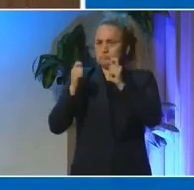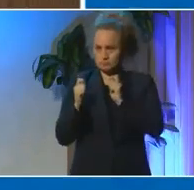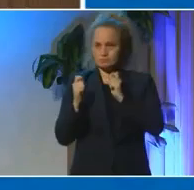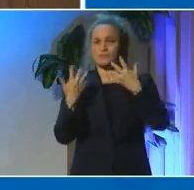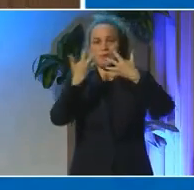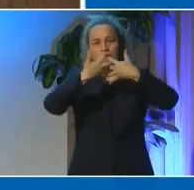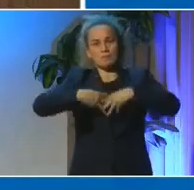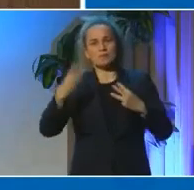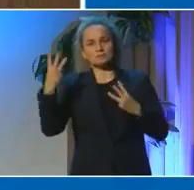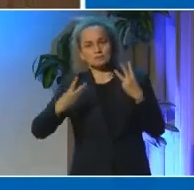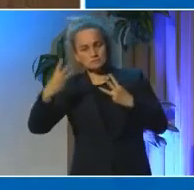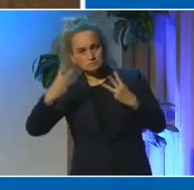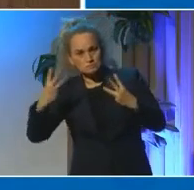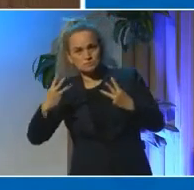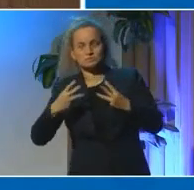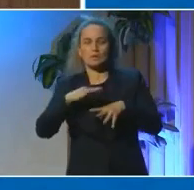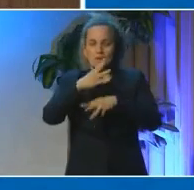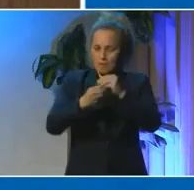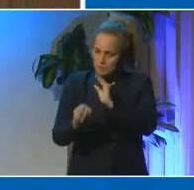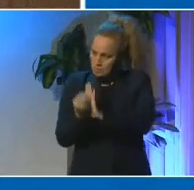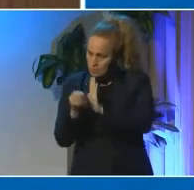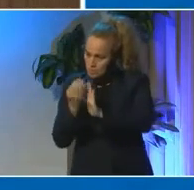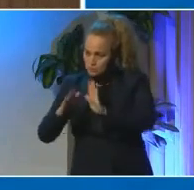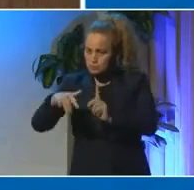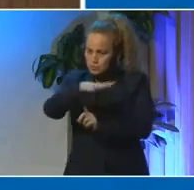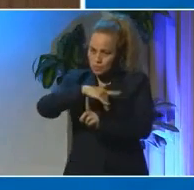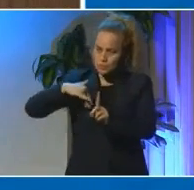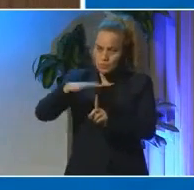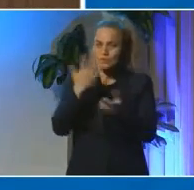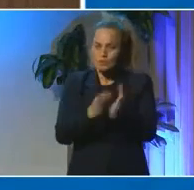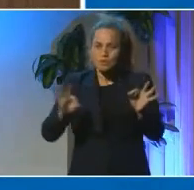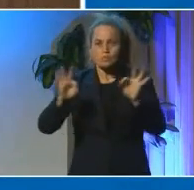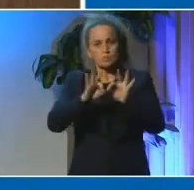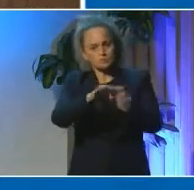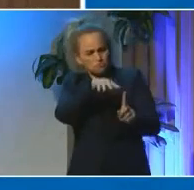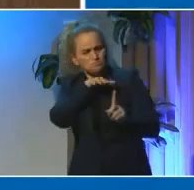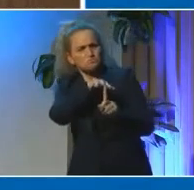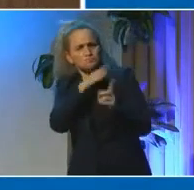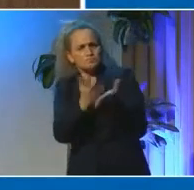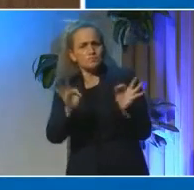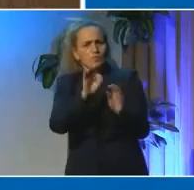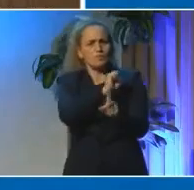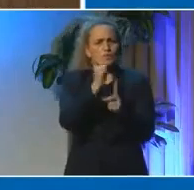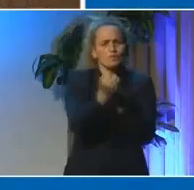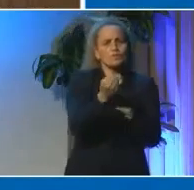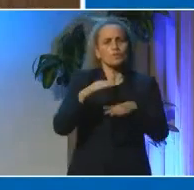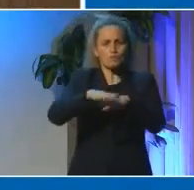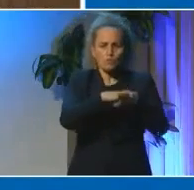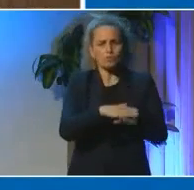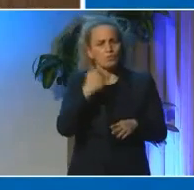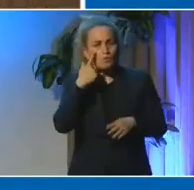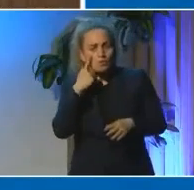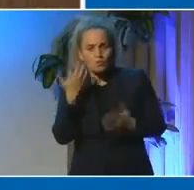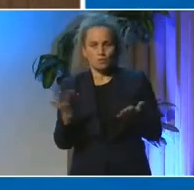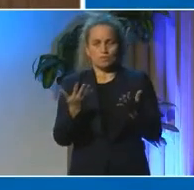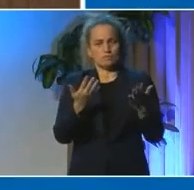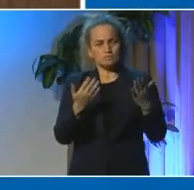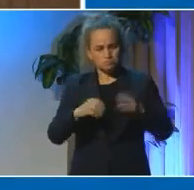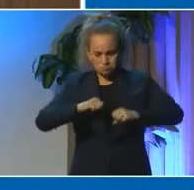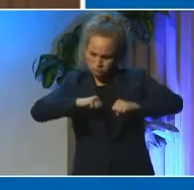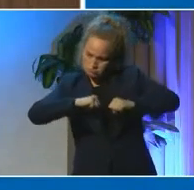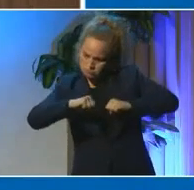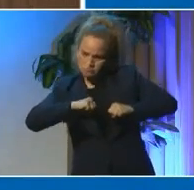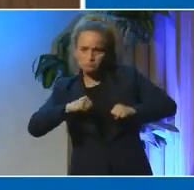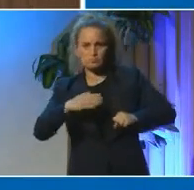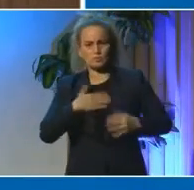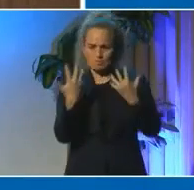nosotros como teleoperadores y los fabricantes Y en este sector de generar y movilizar a la sociedad de que cada una de las insumos y de las acciones que yo